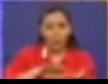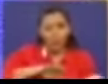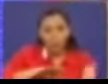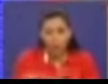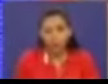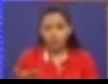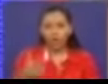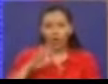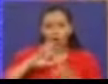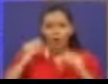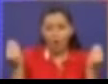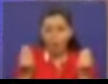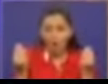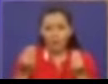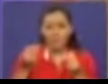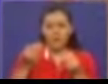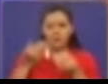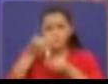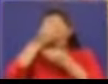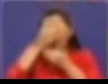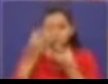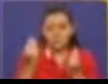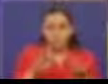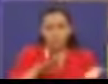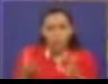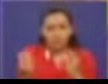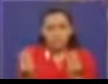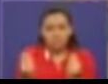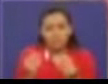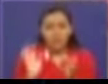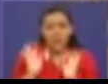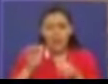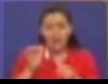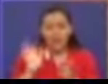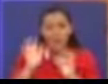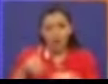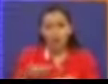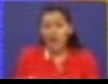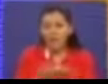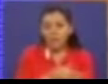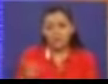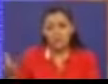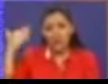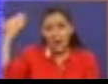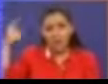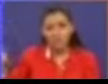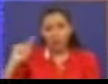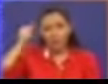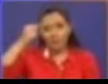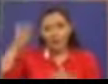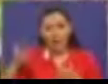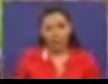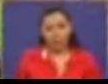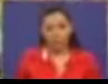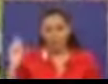humanos. Vaya caretucada, que empiece pagando sus impuestos por lo menos, compañeros.